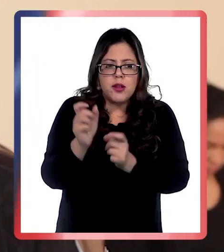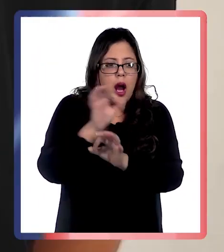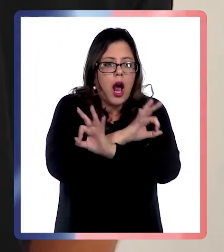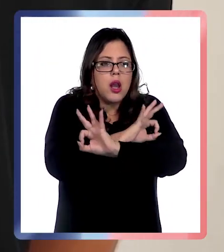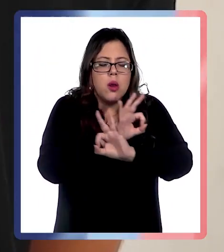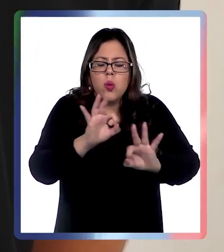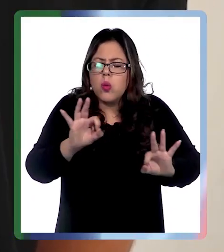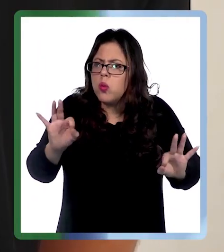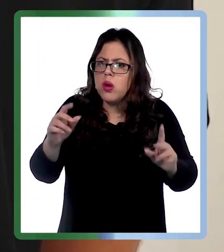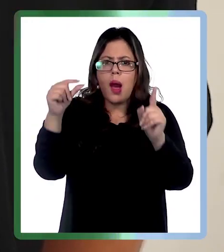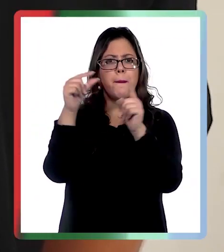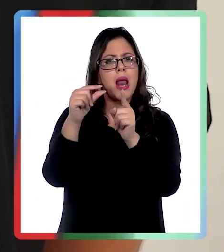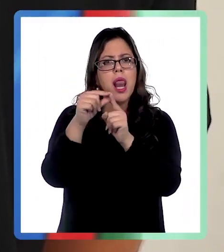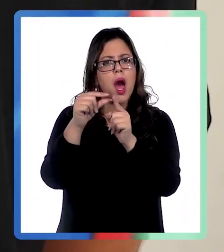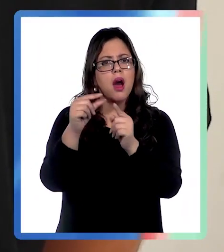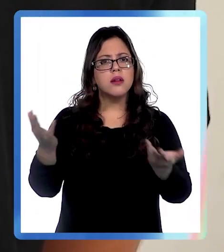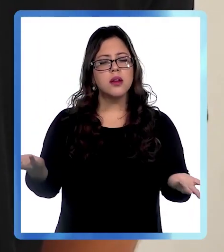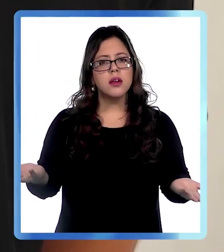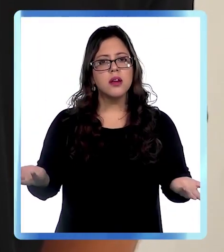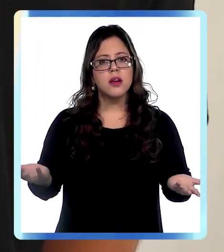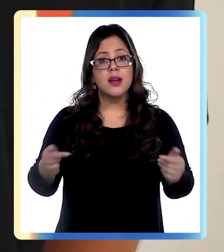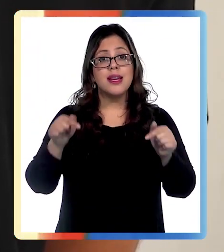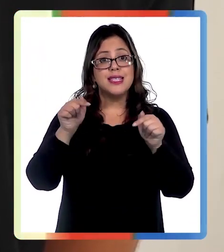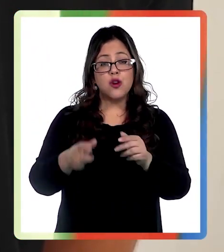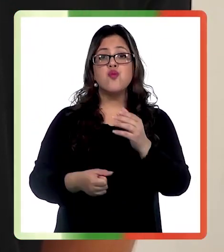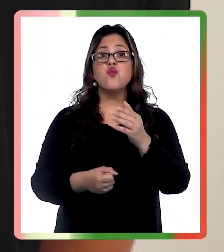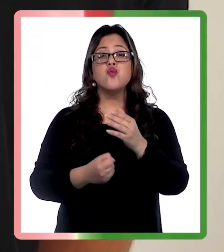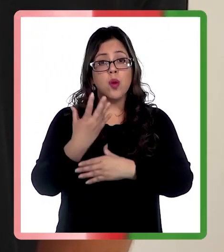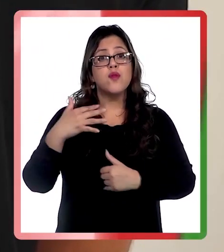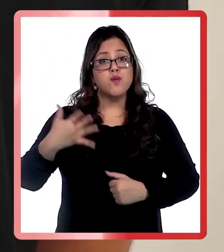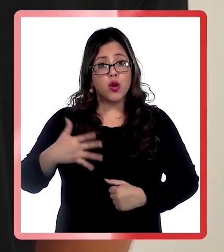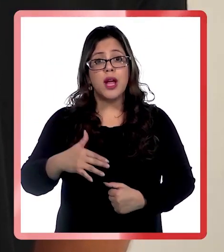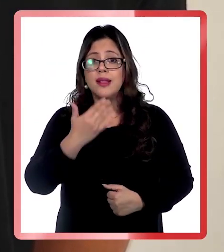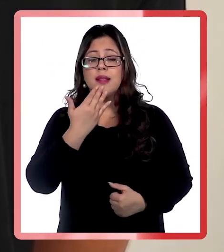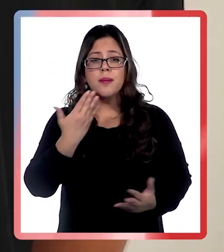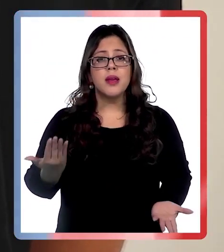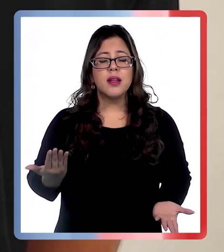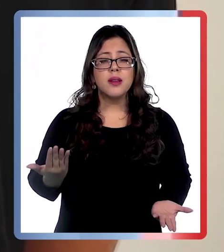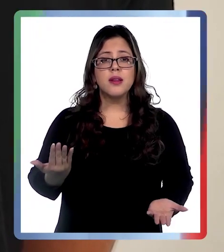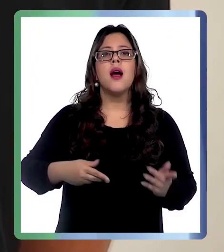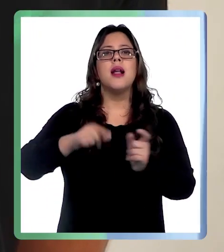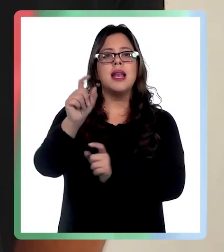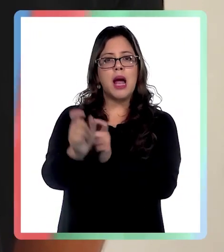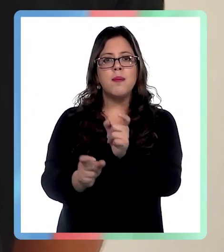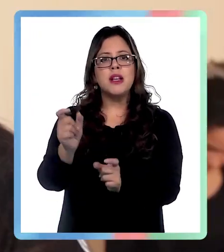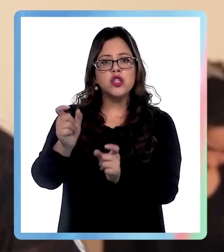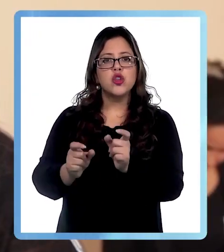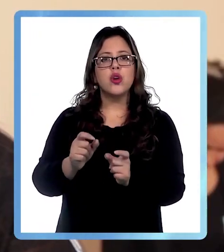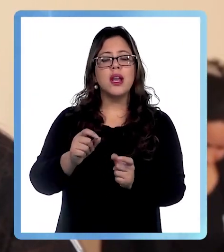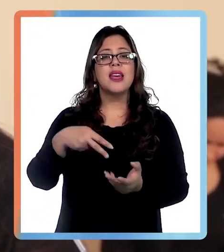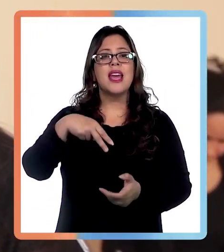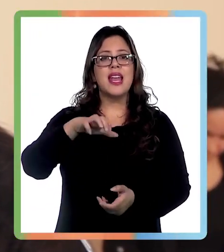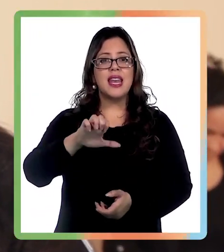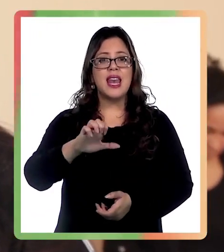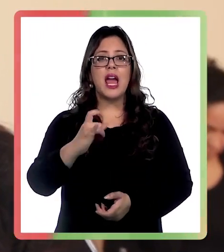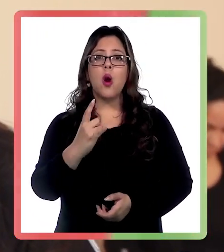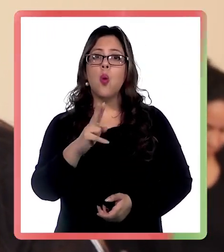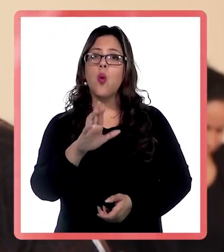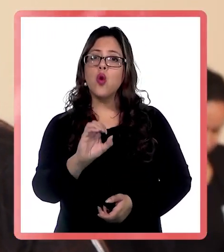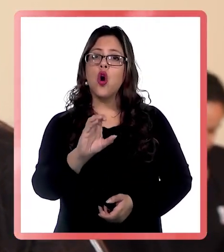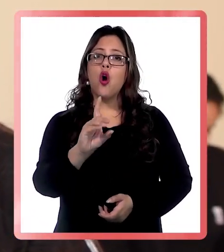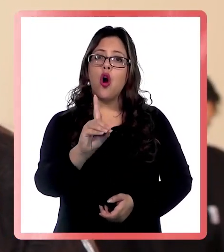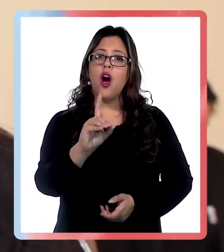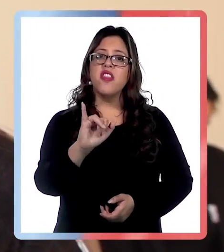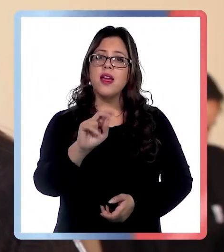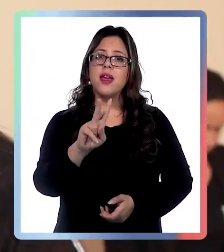y habían muchas muchas personas que nunca habían escuchado hablar de neurodivergencia y es algo muy importante porque la gente que